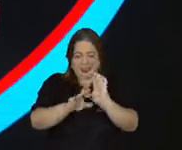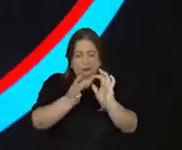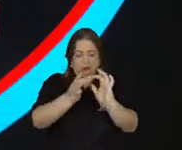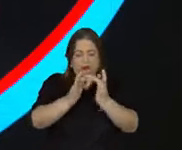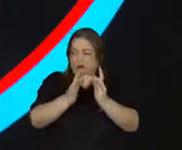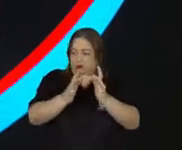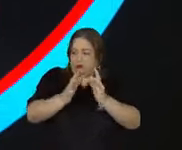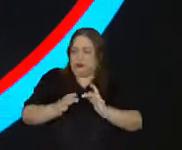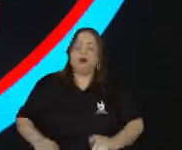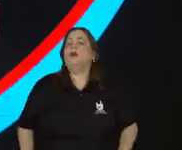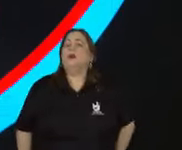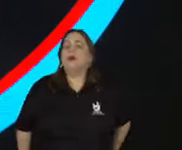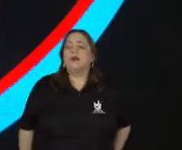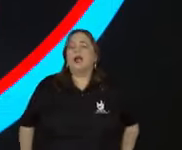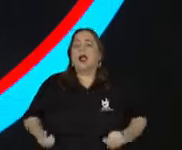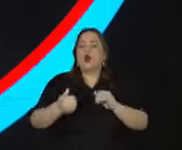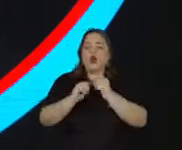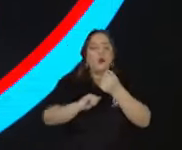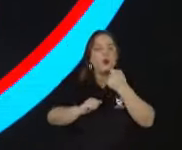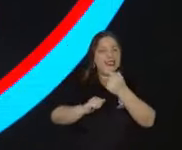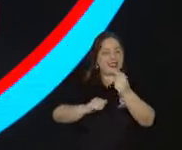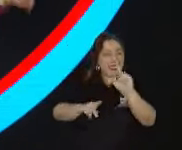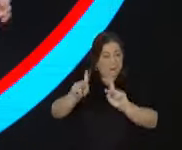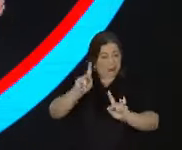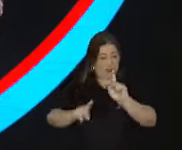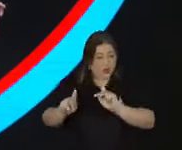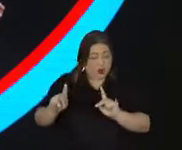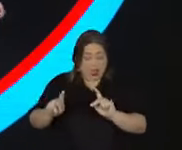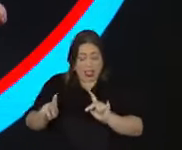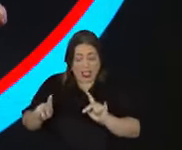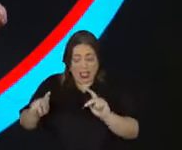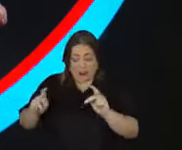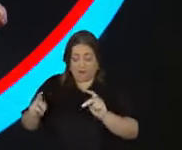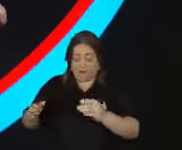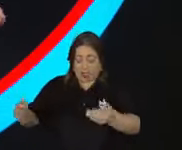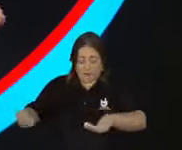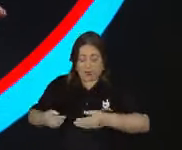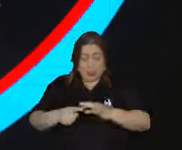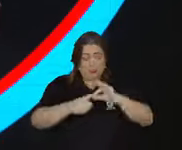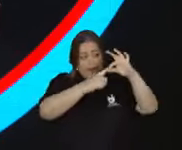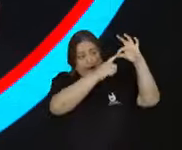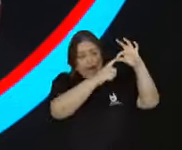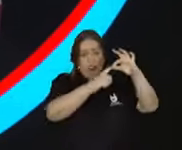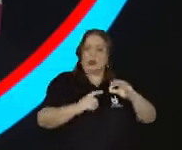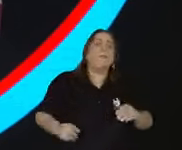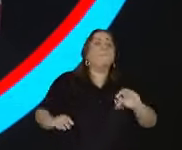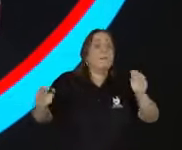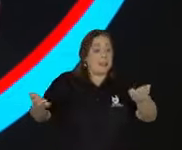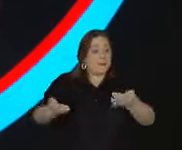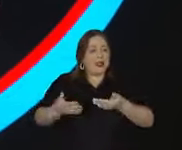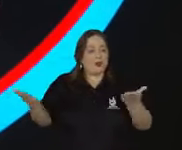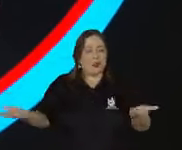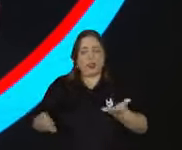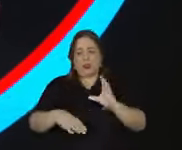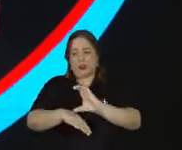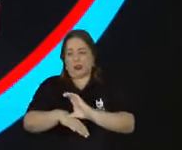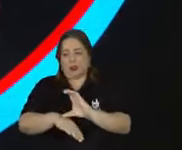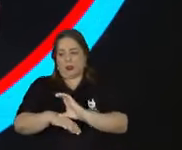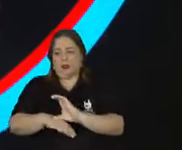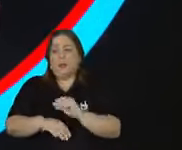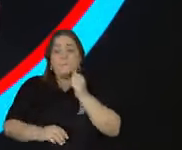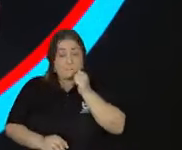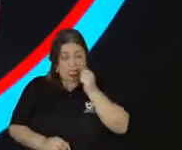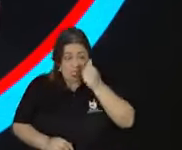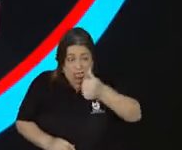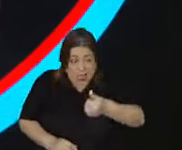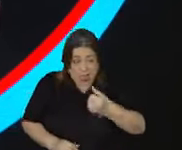gracias. ¿Cómo le decimos a nuestros invitados especiales? Bienvenidos a la casa del Señor y le invitamos para que mañana esté con